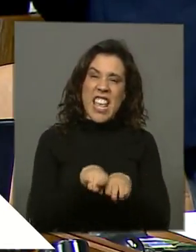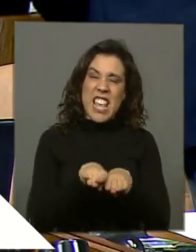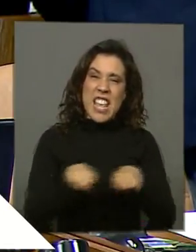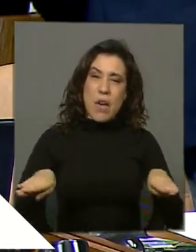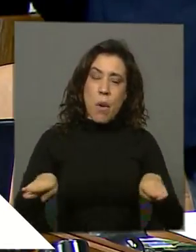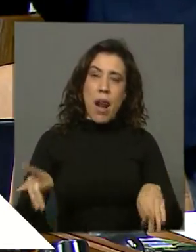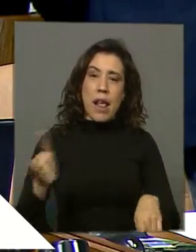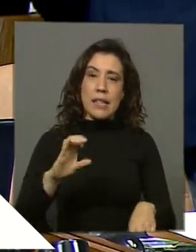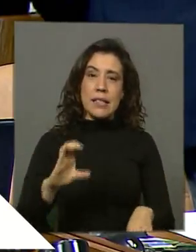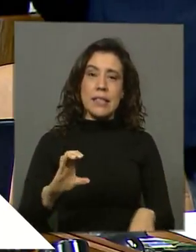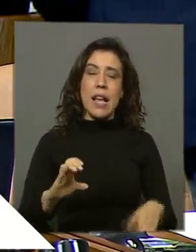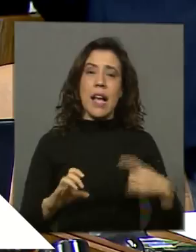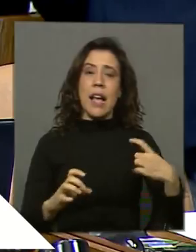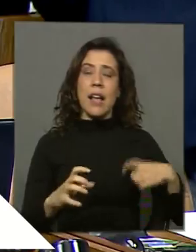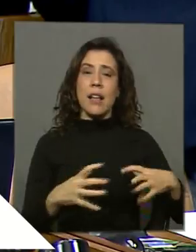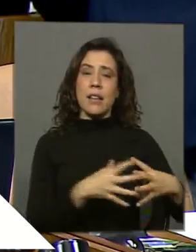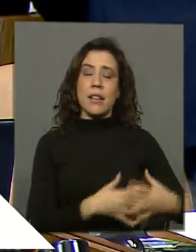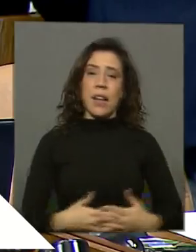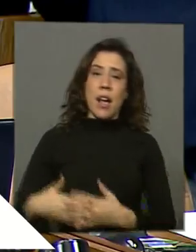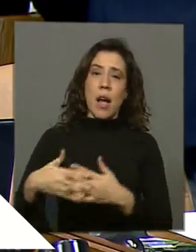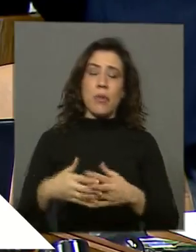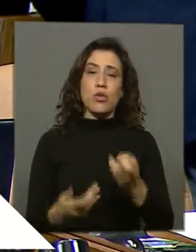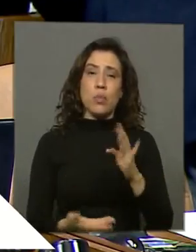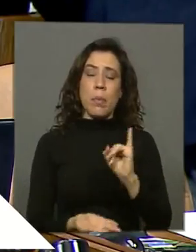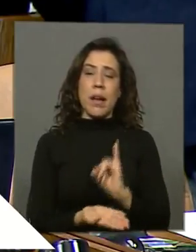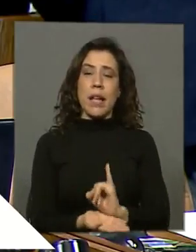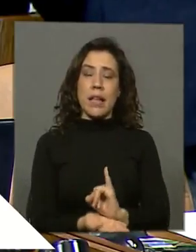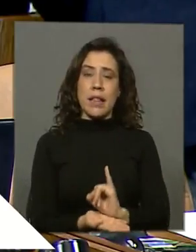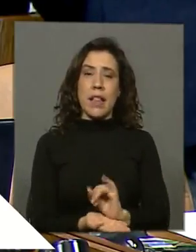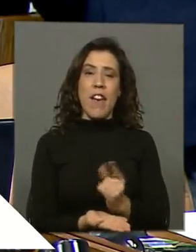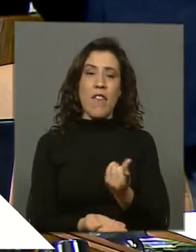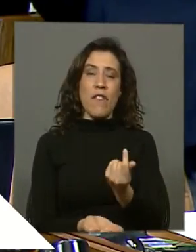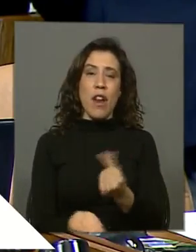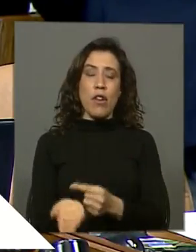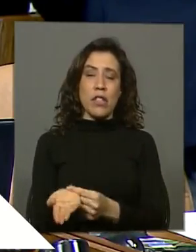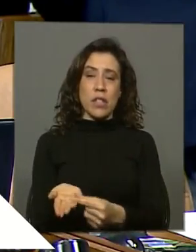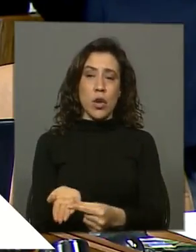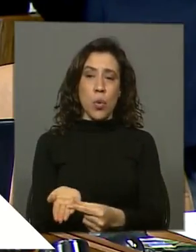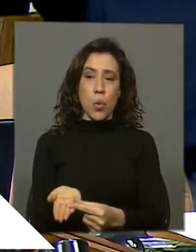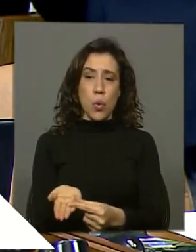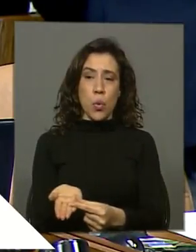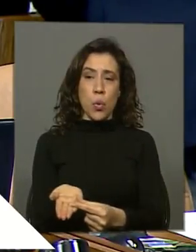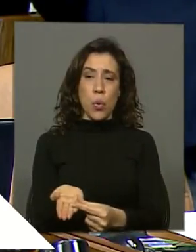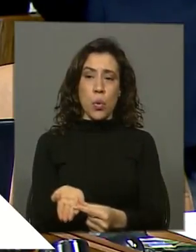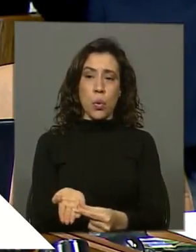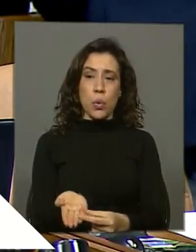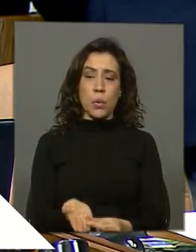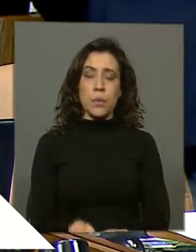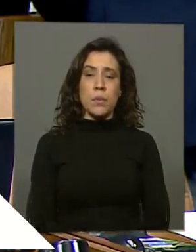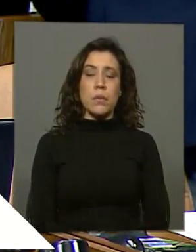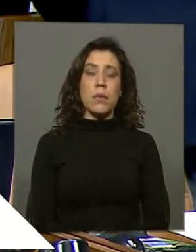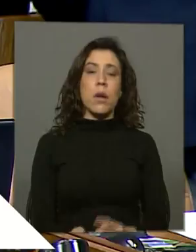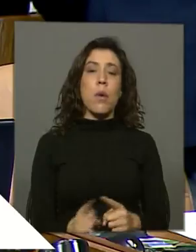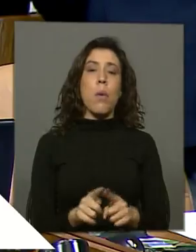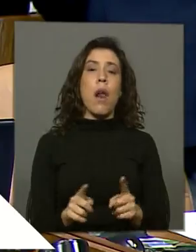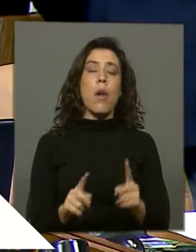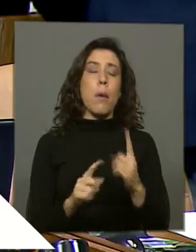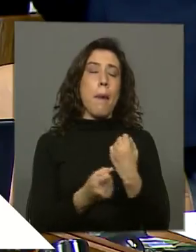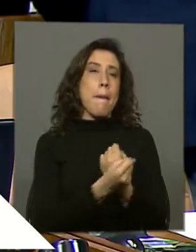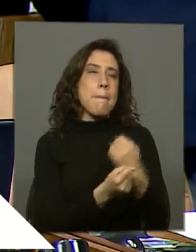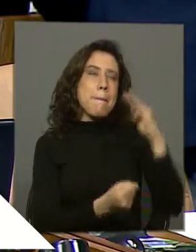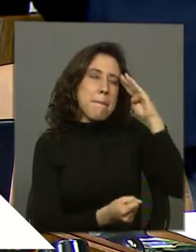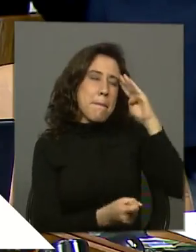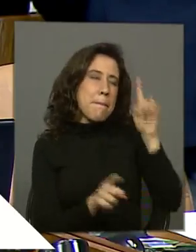la SEC norteamericana nuestra superintendencia de valores y seguro en términos que sean obviamente una suerte de policía